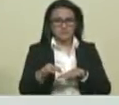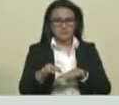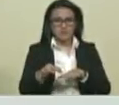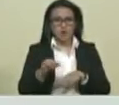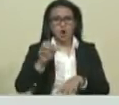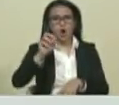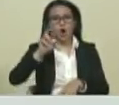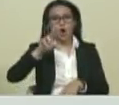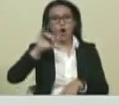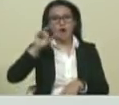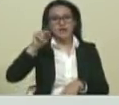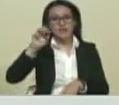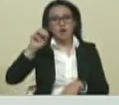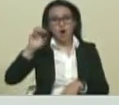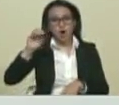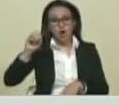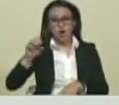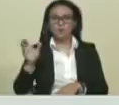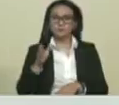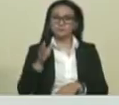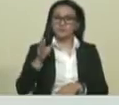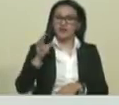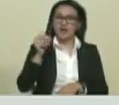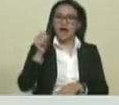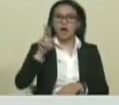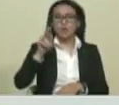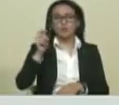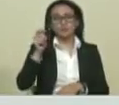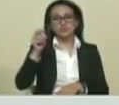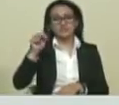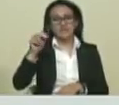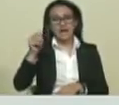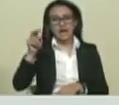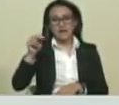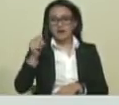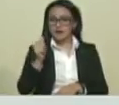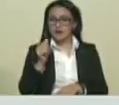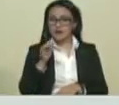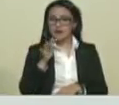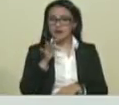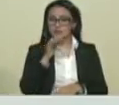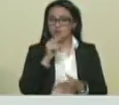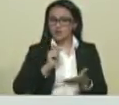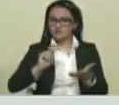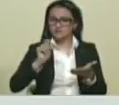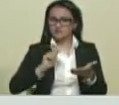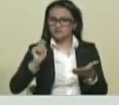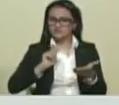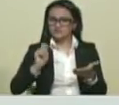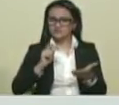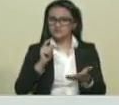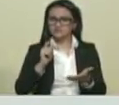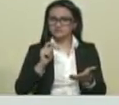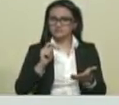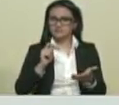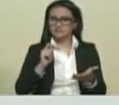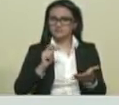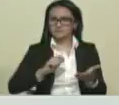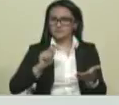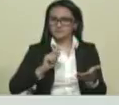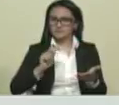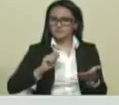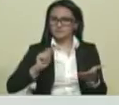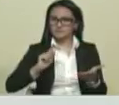Orinoco, Autana y Manapiare, que no tenemos anotado el 100%, registrado el 100%